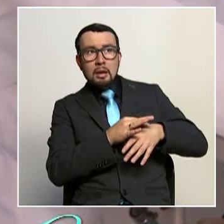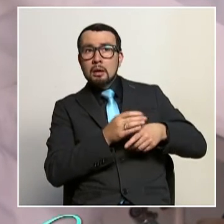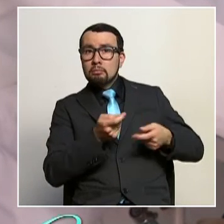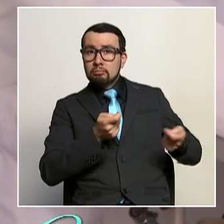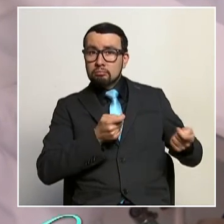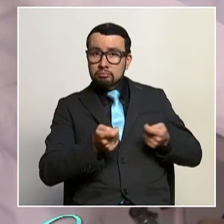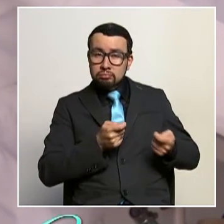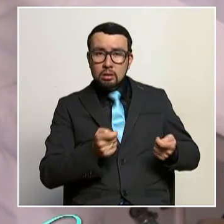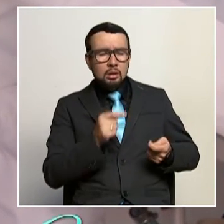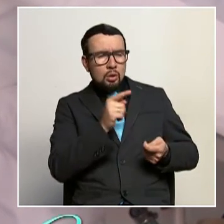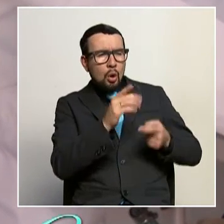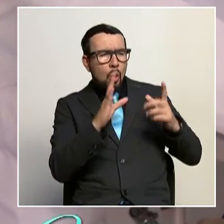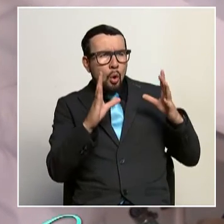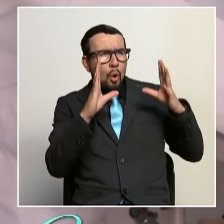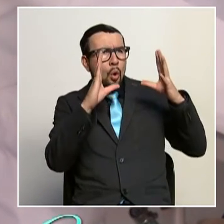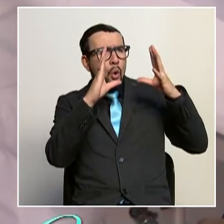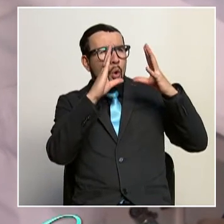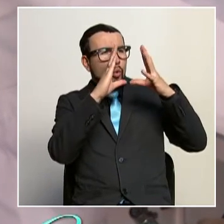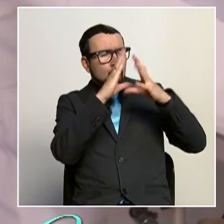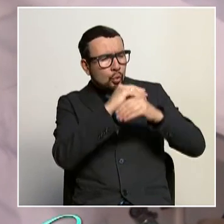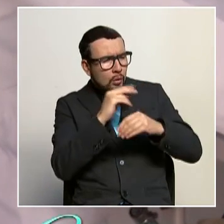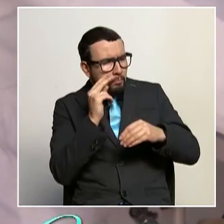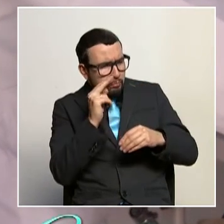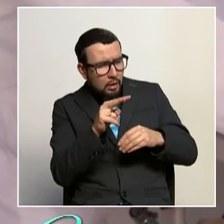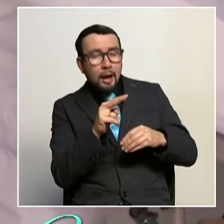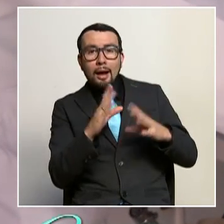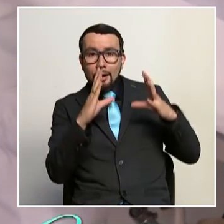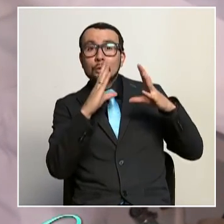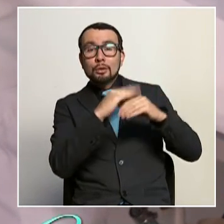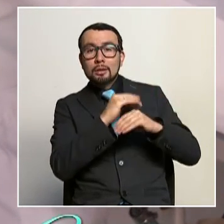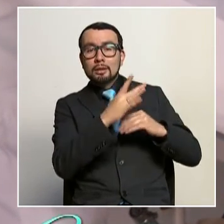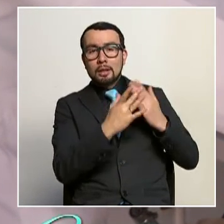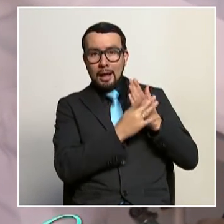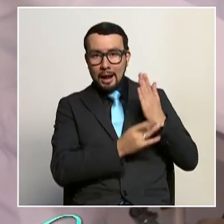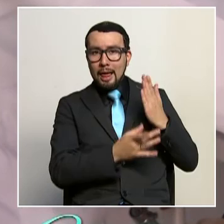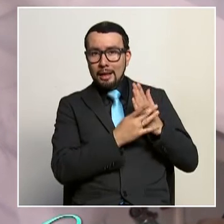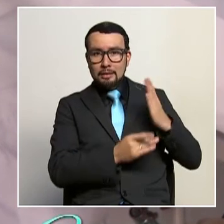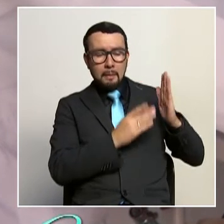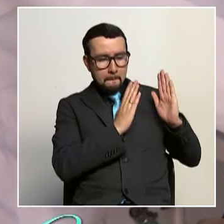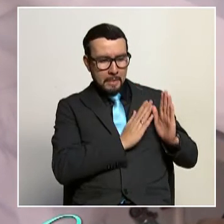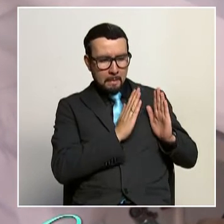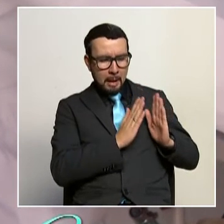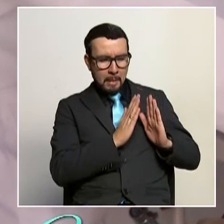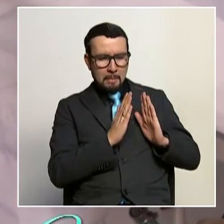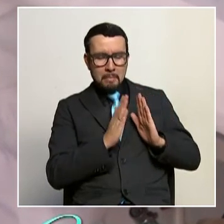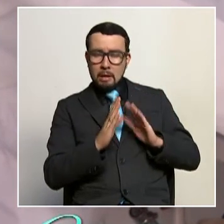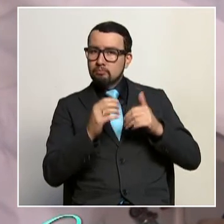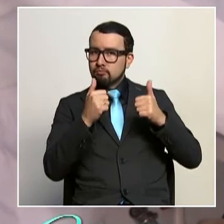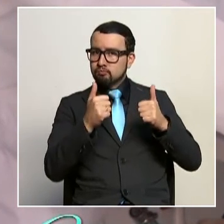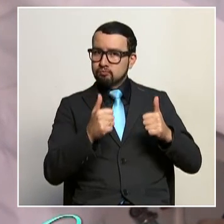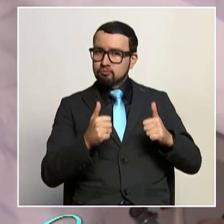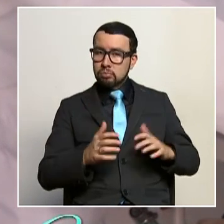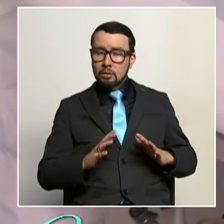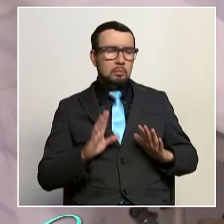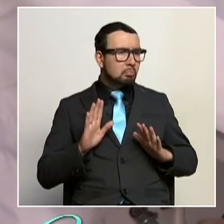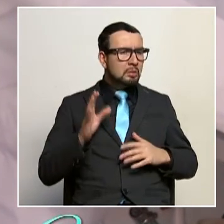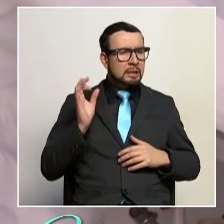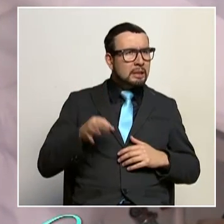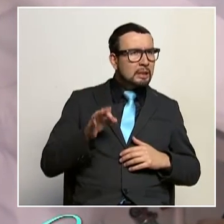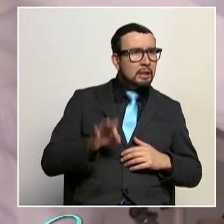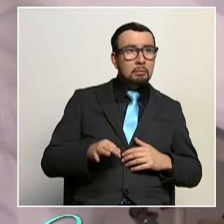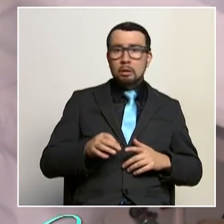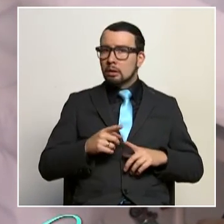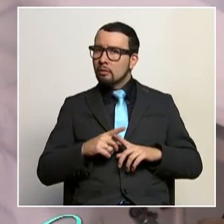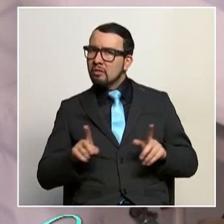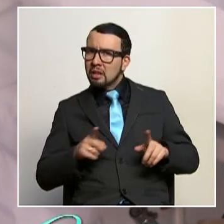los tonos más oscuritos son grasa, esos son lobulitos de grasa que son muy bien organizados, y uno siempre los debe diferenciar